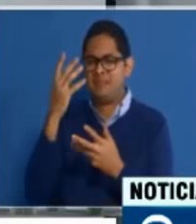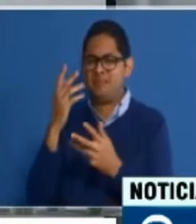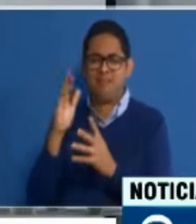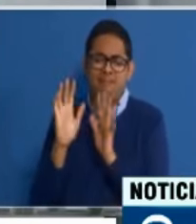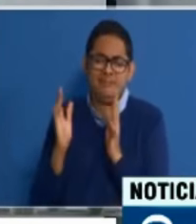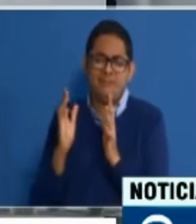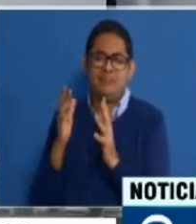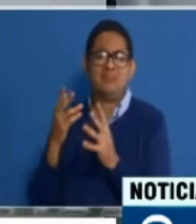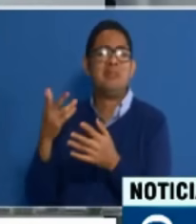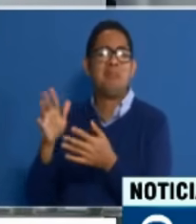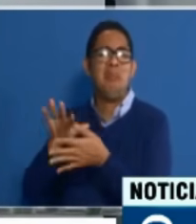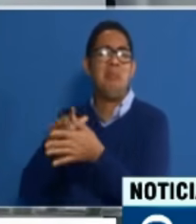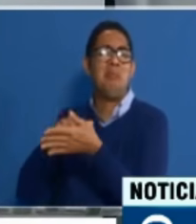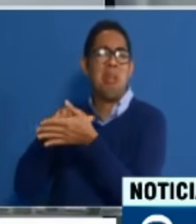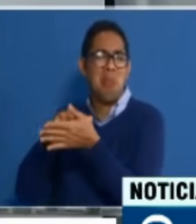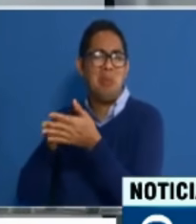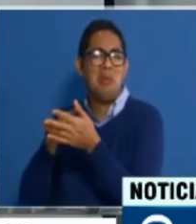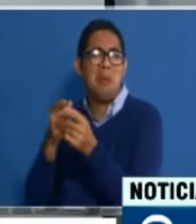sabemos perfectamente bien